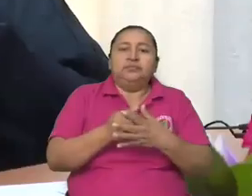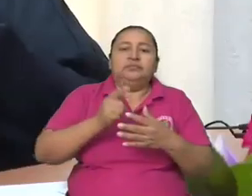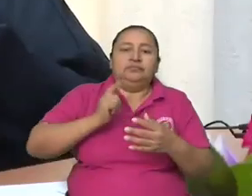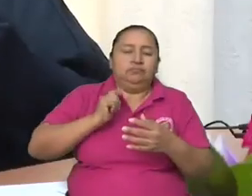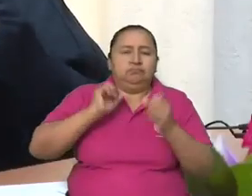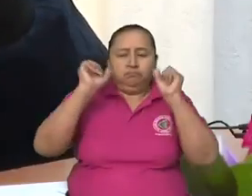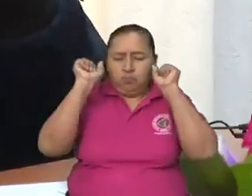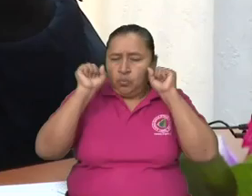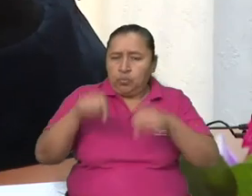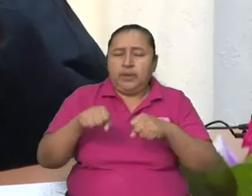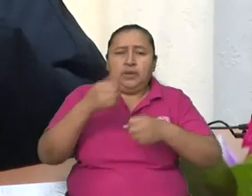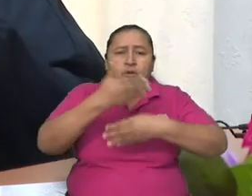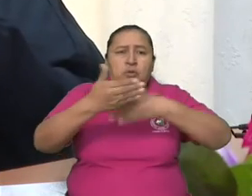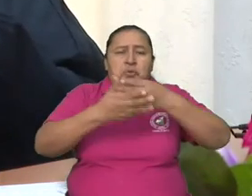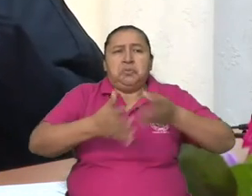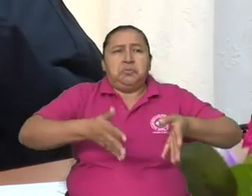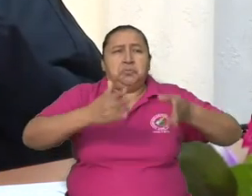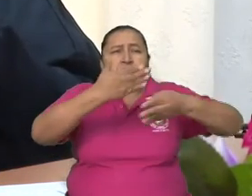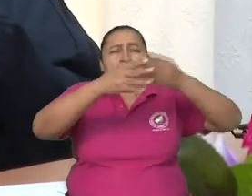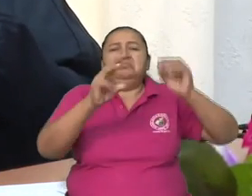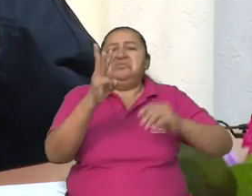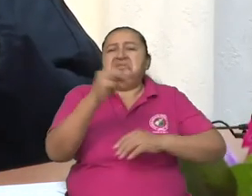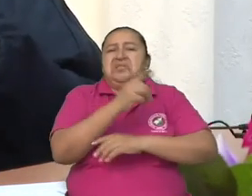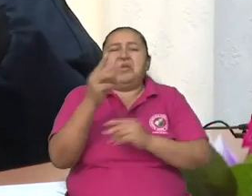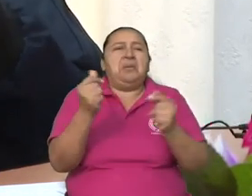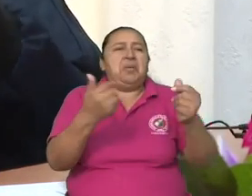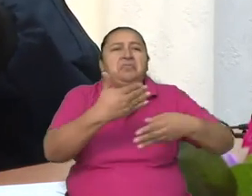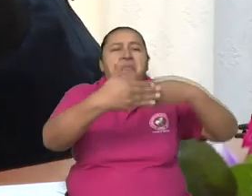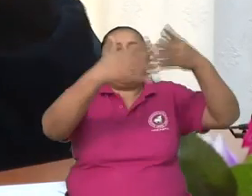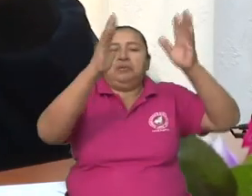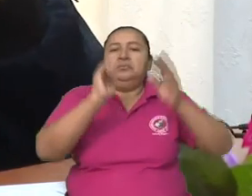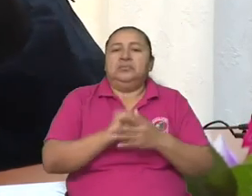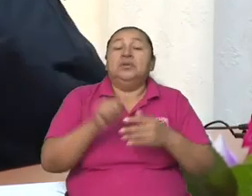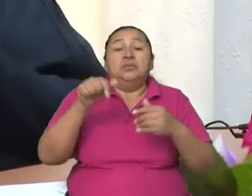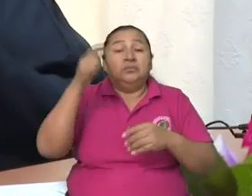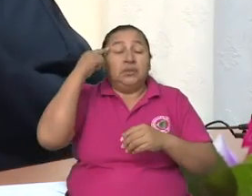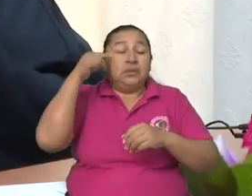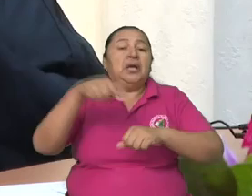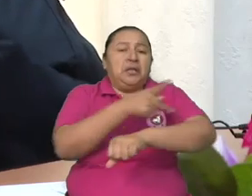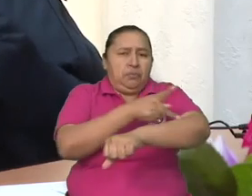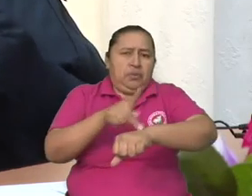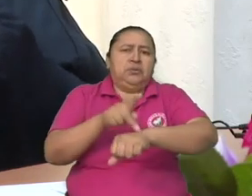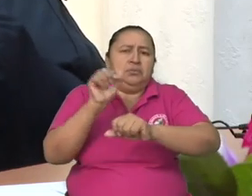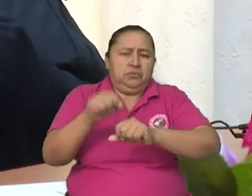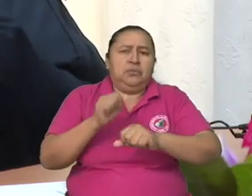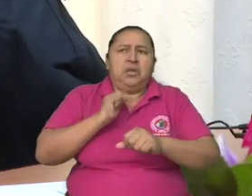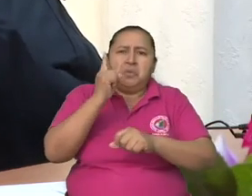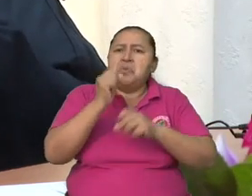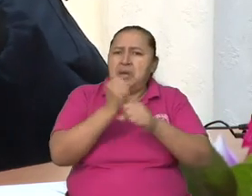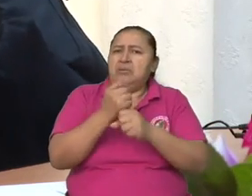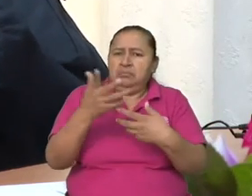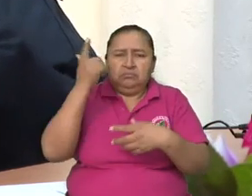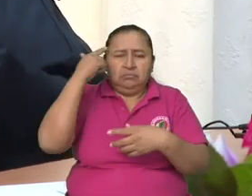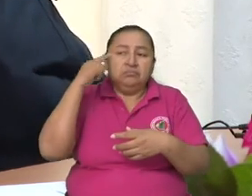una capacidad para construirte edificios en 30 días. ¿Ya? Y yo creo que ellos el puerto te lo pueden construir en menos de un año, ¿ya?